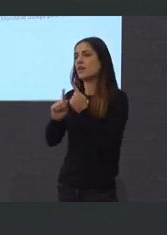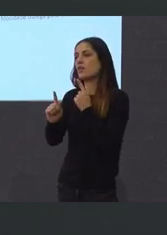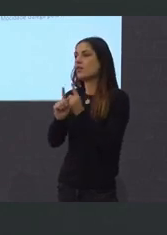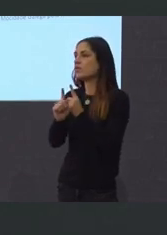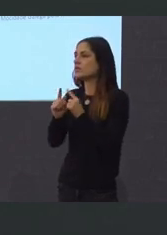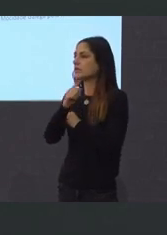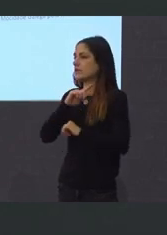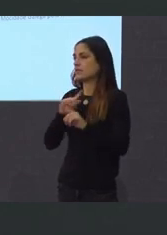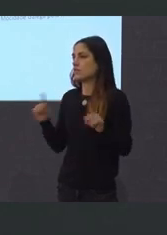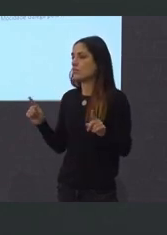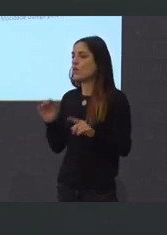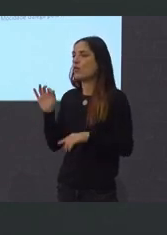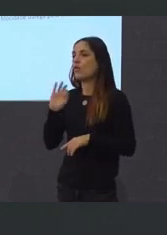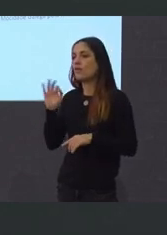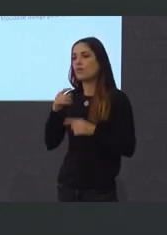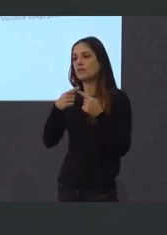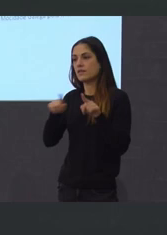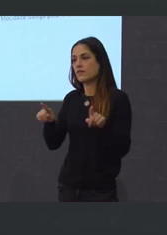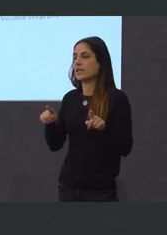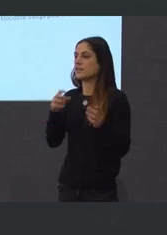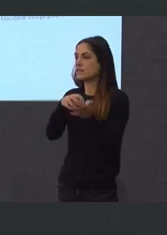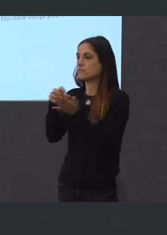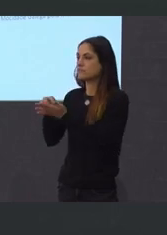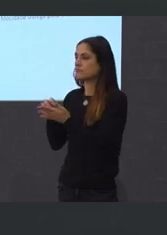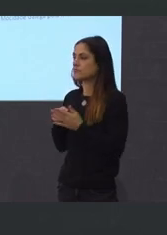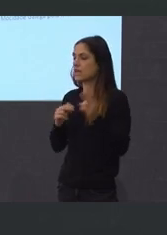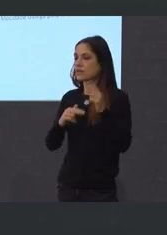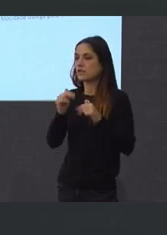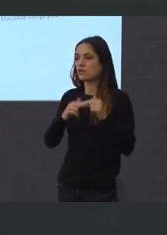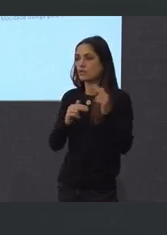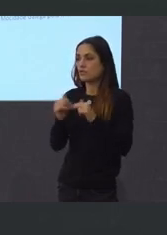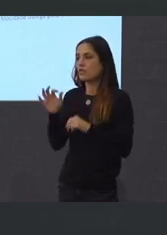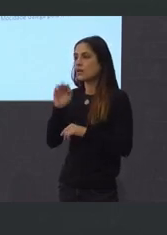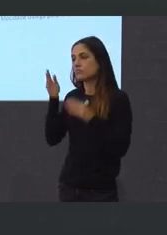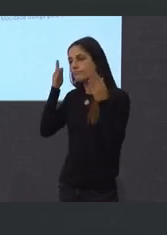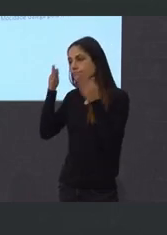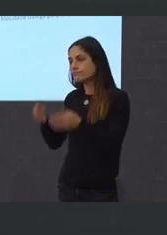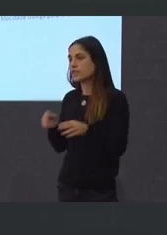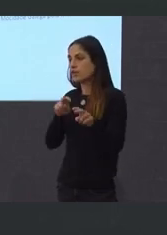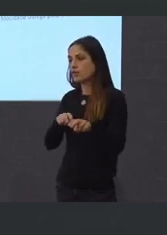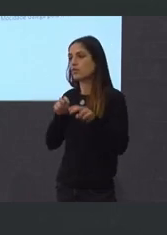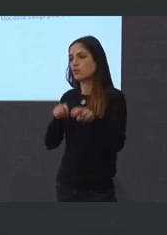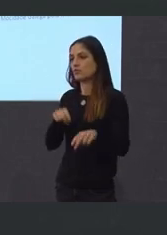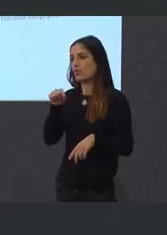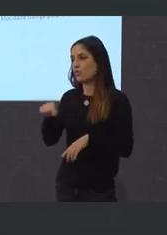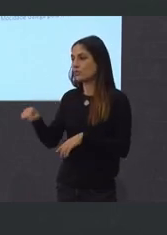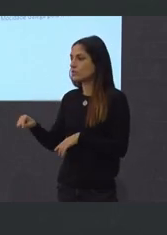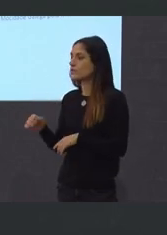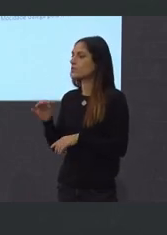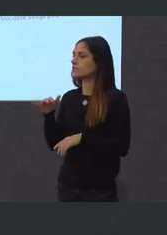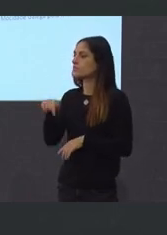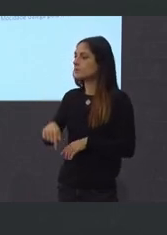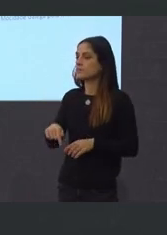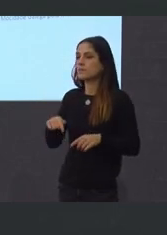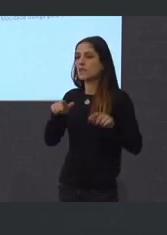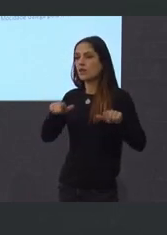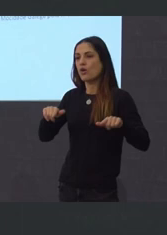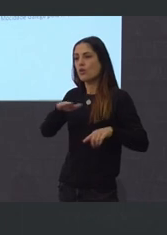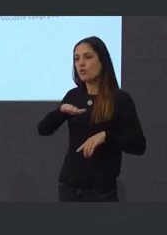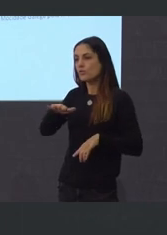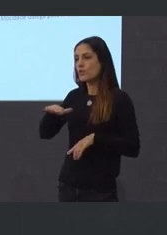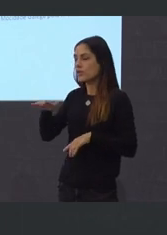diferentes infraestructuras ou obras ou para dedicálos ao monocultivo, as comunidades locais levantáronse e